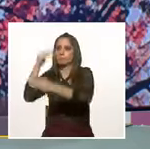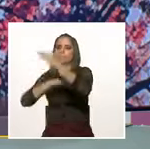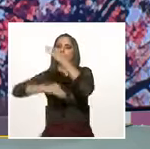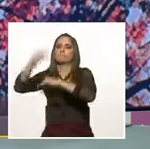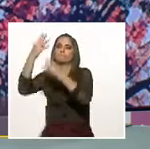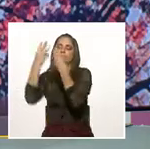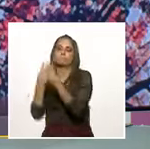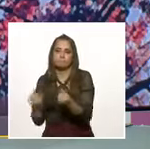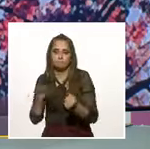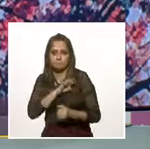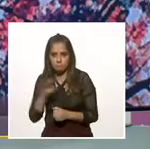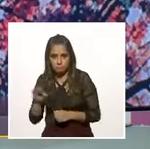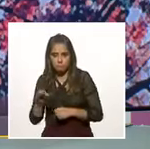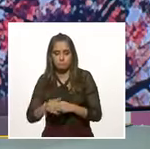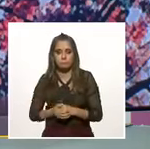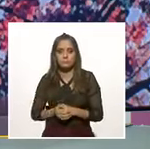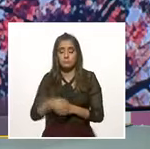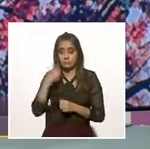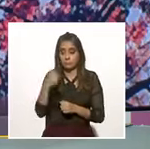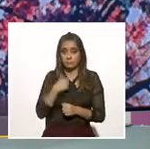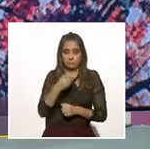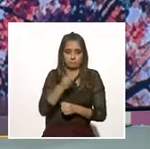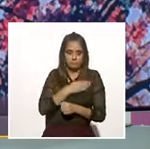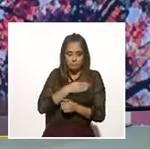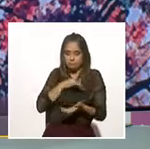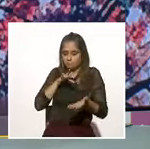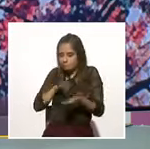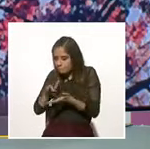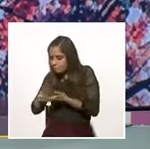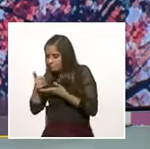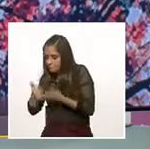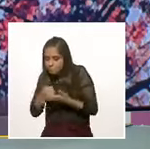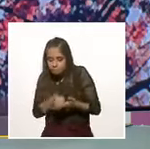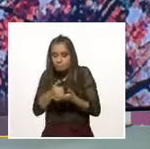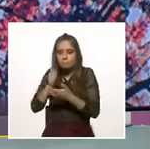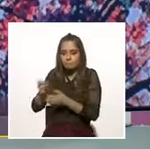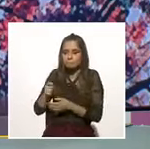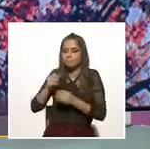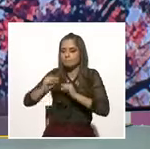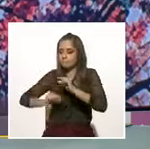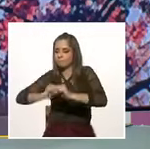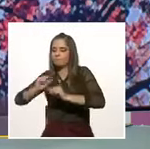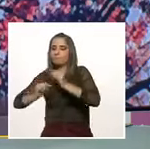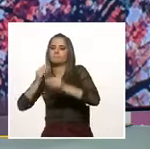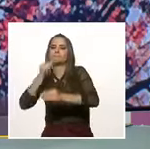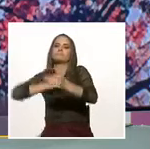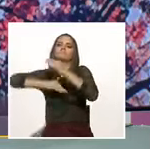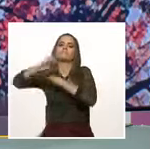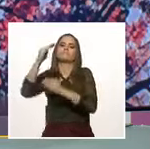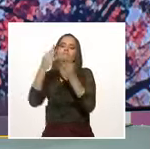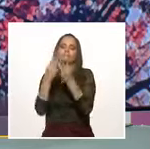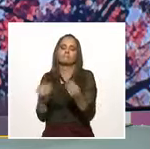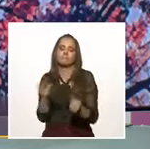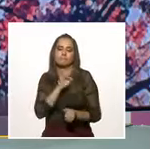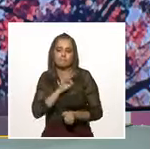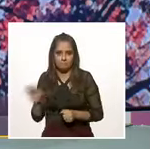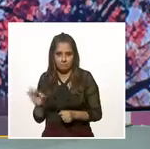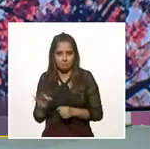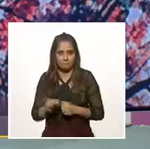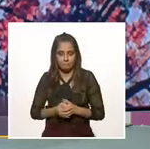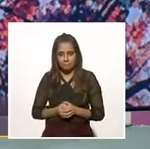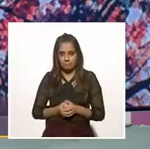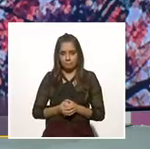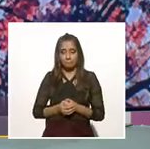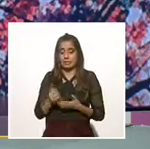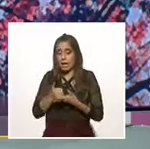ser solidarios nos genera una resiliencia también. Entonces, provocamos resiliencia, pero generamos la resiliencia personal